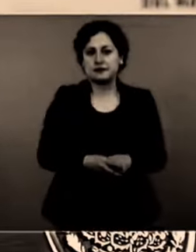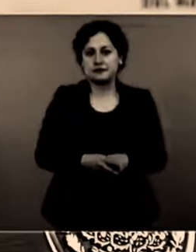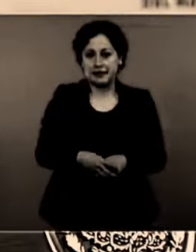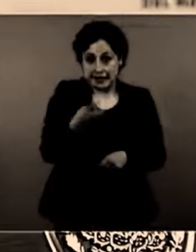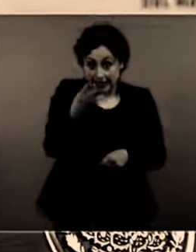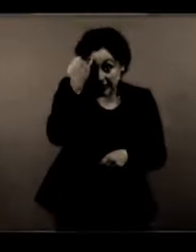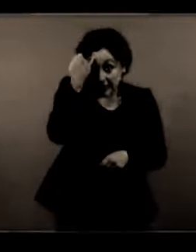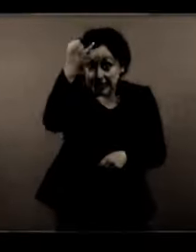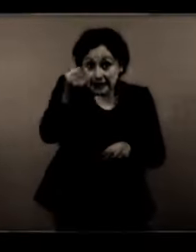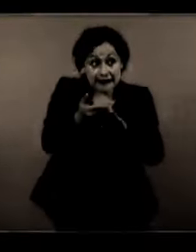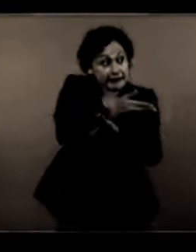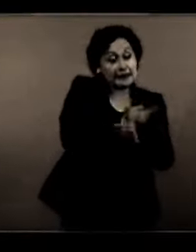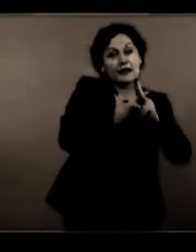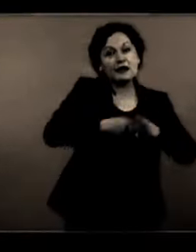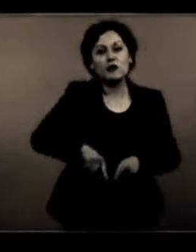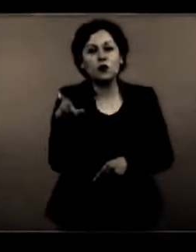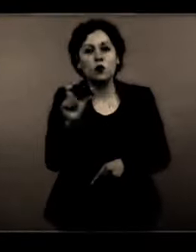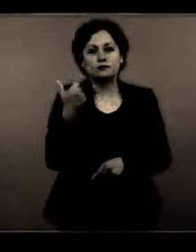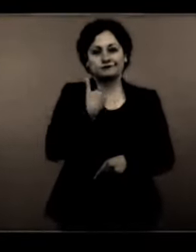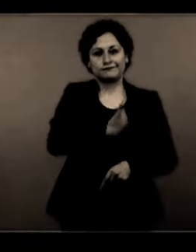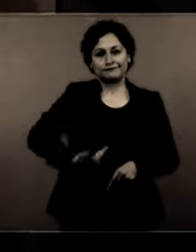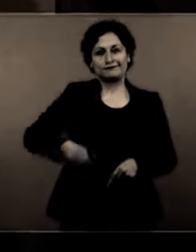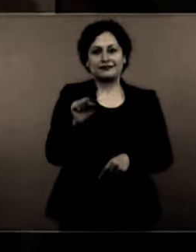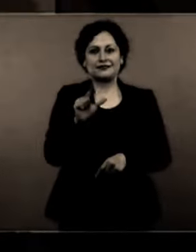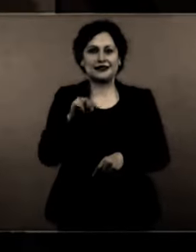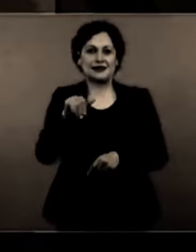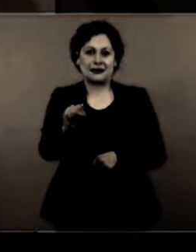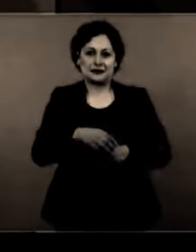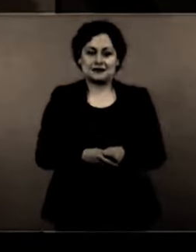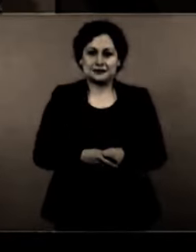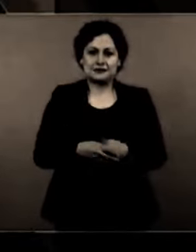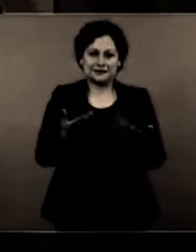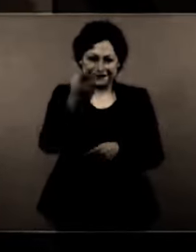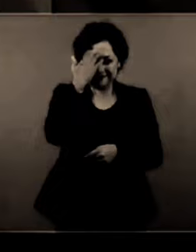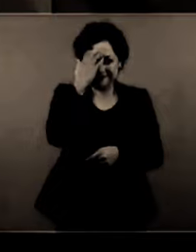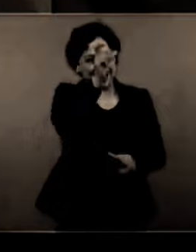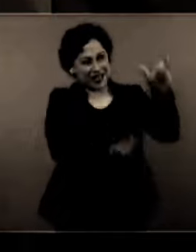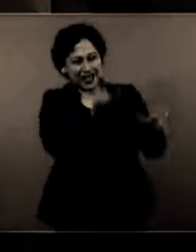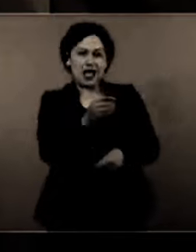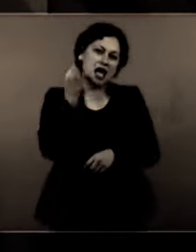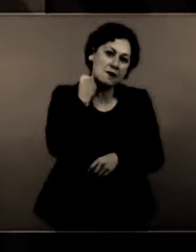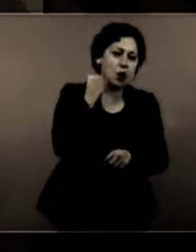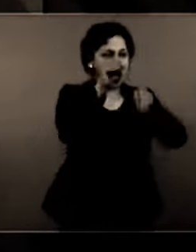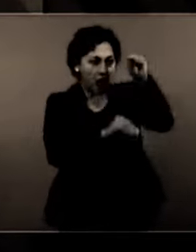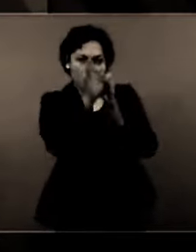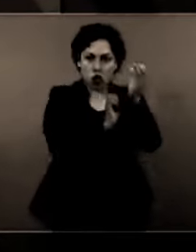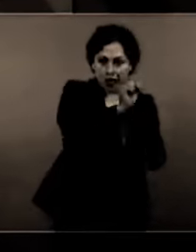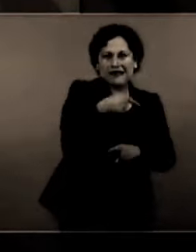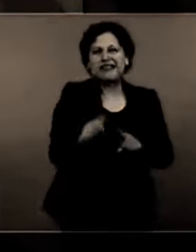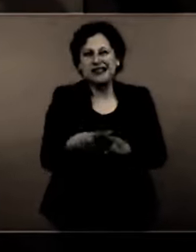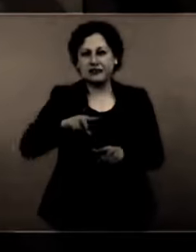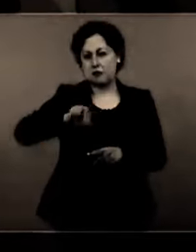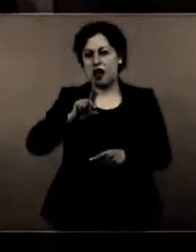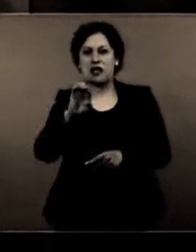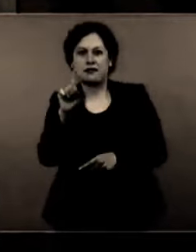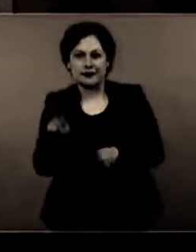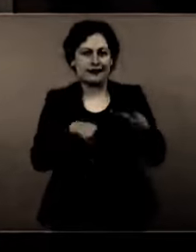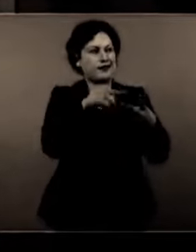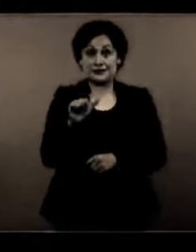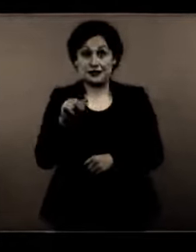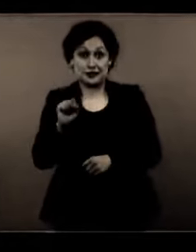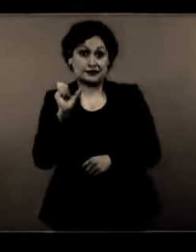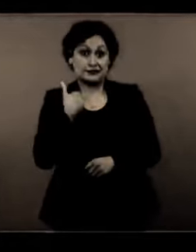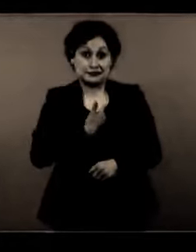comenzó desde Salinas. Esos abogados constitucionalistas, Valadez y todos esos que estaban precisamente con